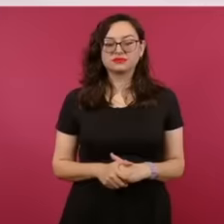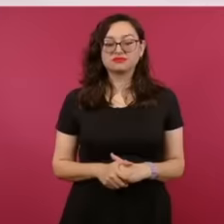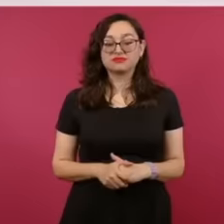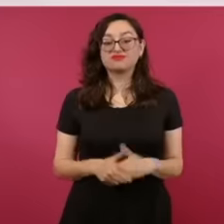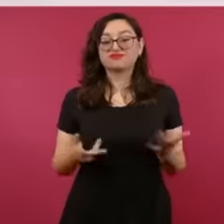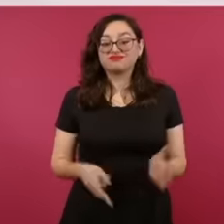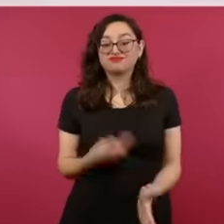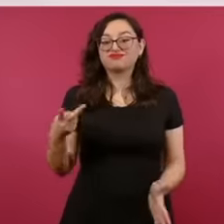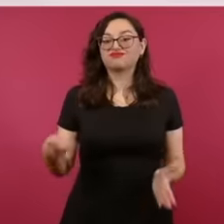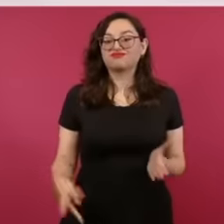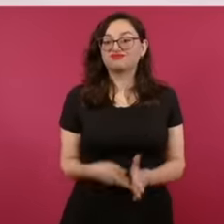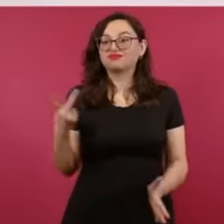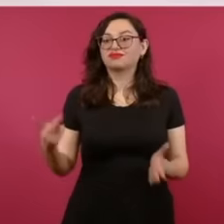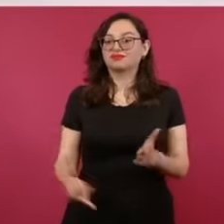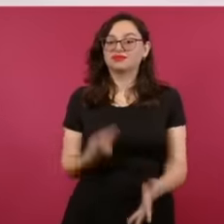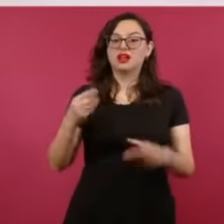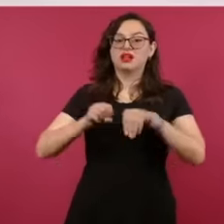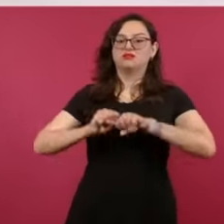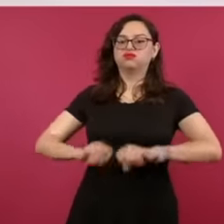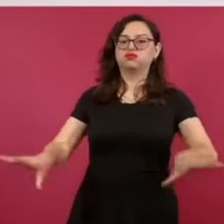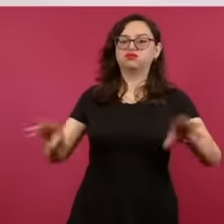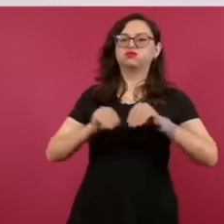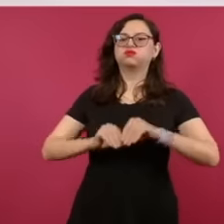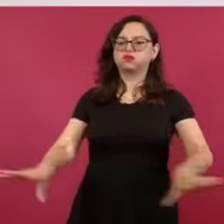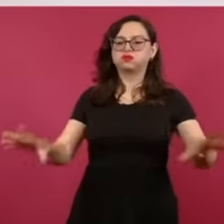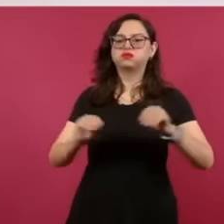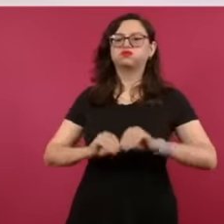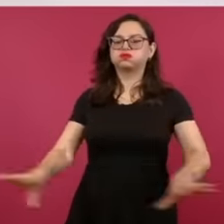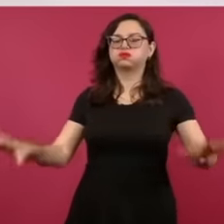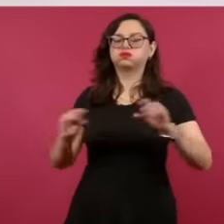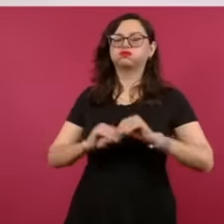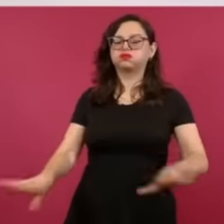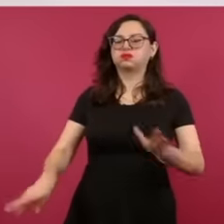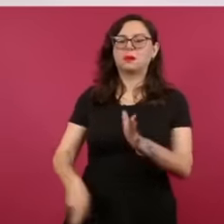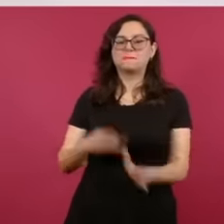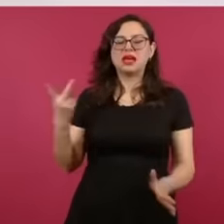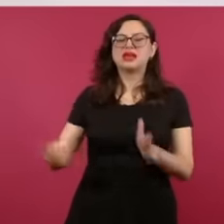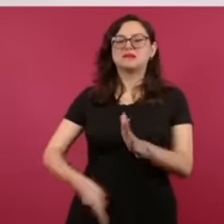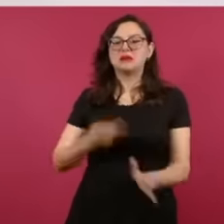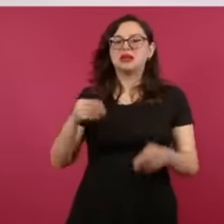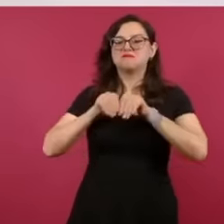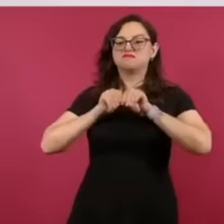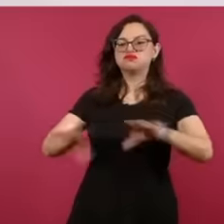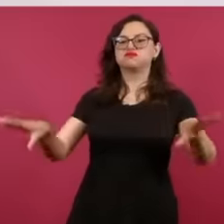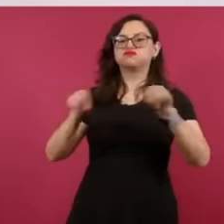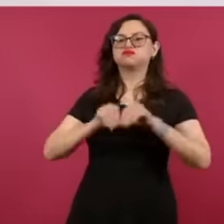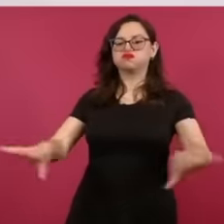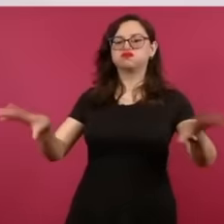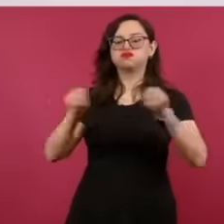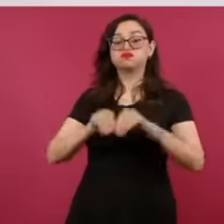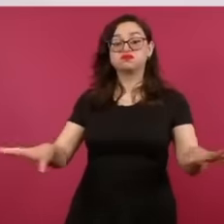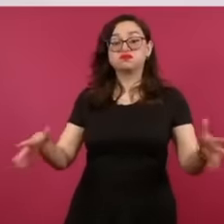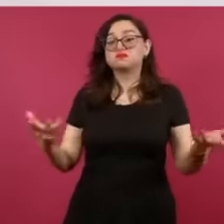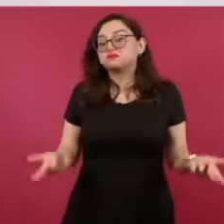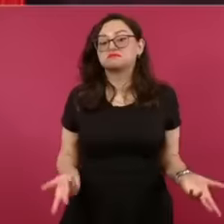sino porque se repetía y se repetía y se repetía, y no habían en ese entonces redes sociales.